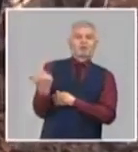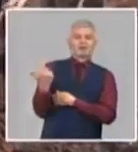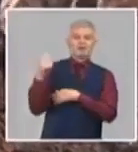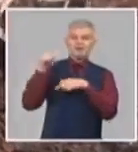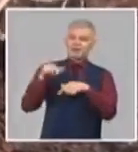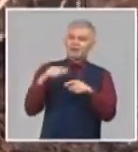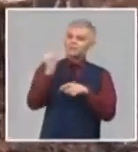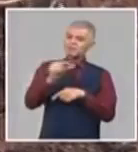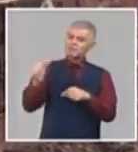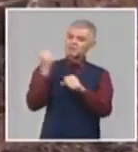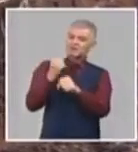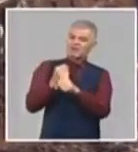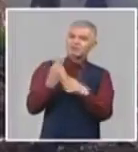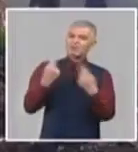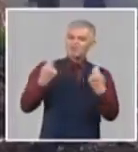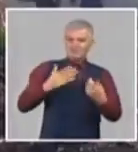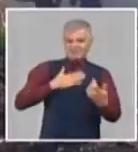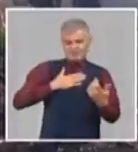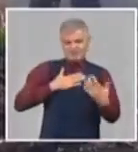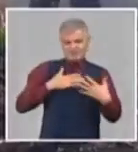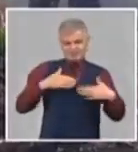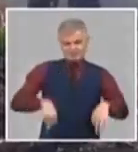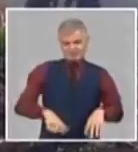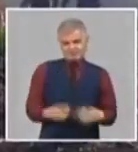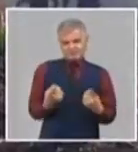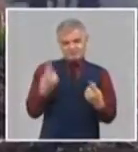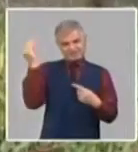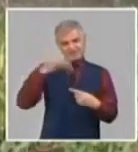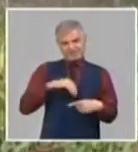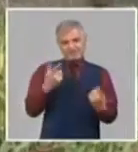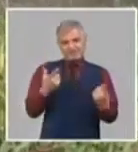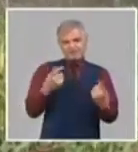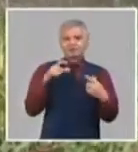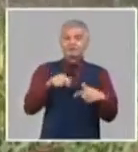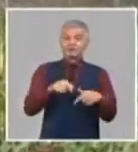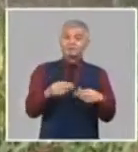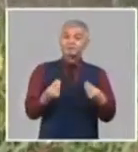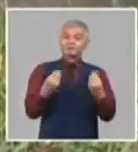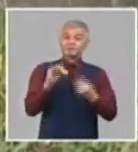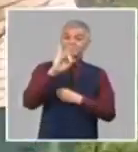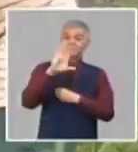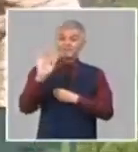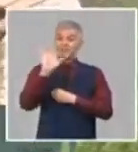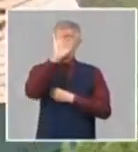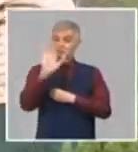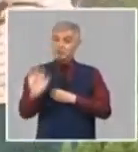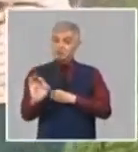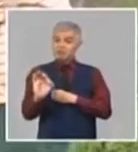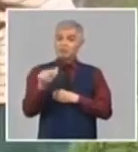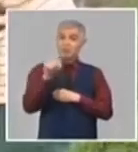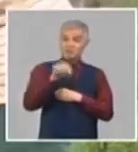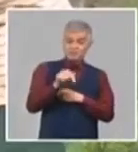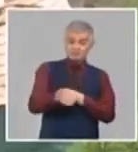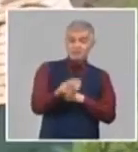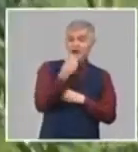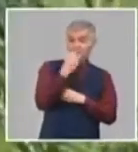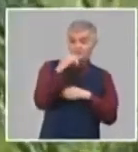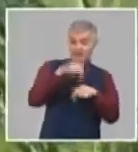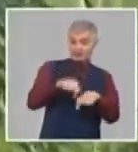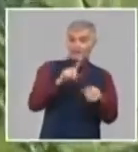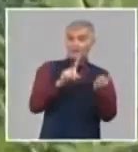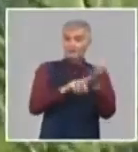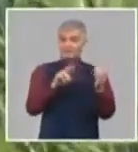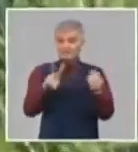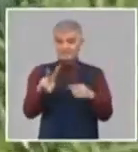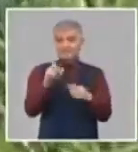trabajando tenga el sentido de pertenencia. Garantes del 70% de los productos agropecuarios que se consumen en la provincia, no pueden